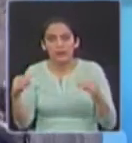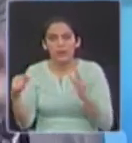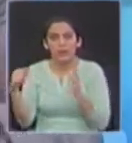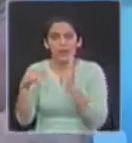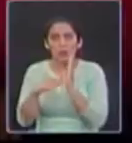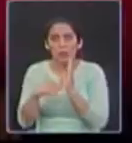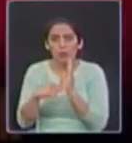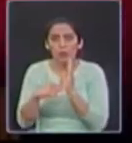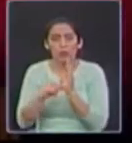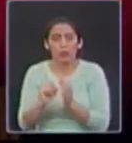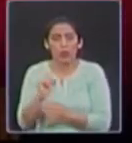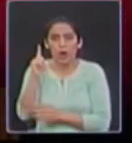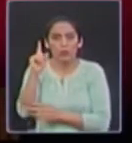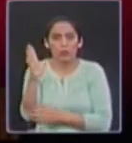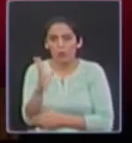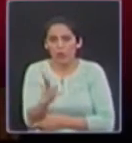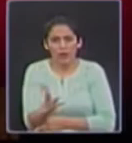competitividad.